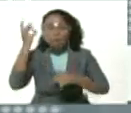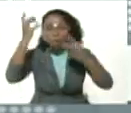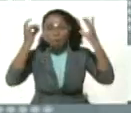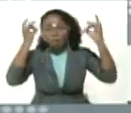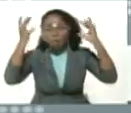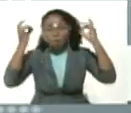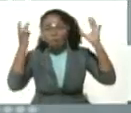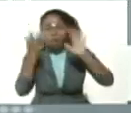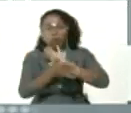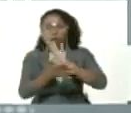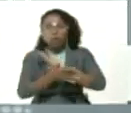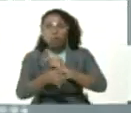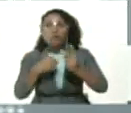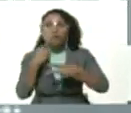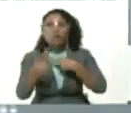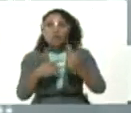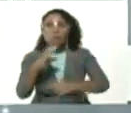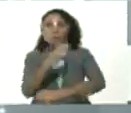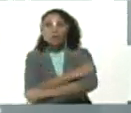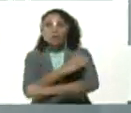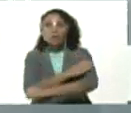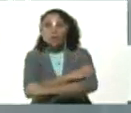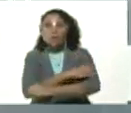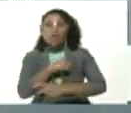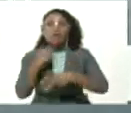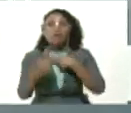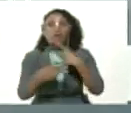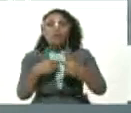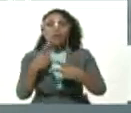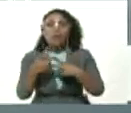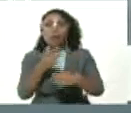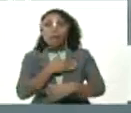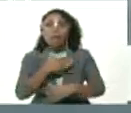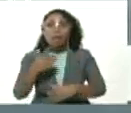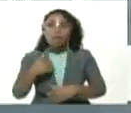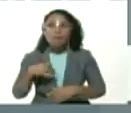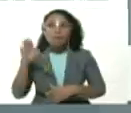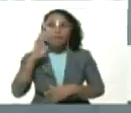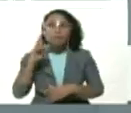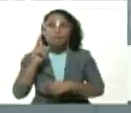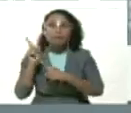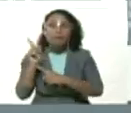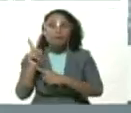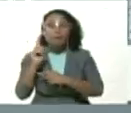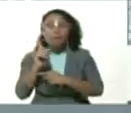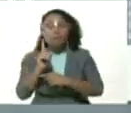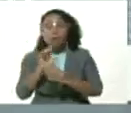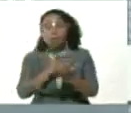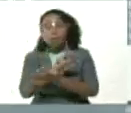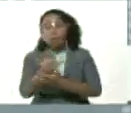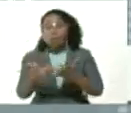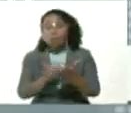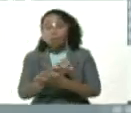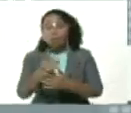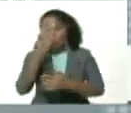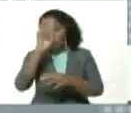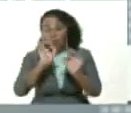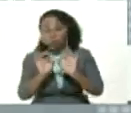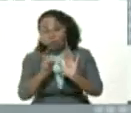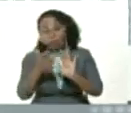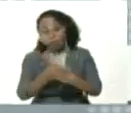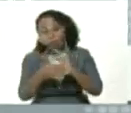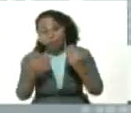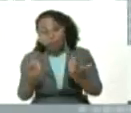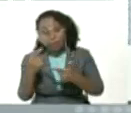haciendo algunos voceros de oposición y algunos voceros que han querido hacer de esto una catástrofe. Sin duda alguna, ha